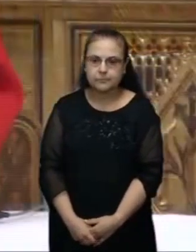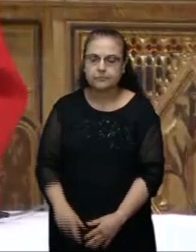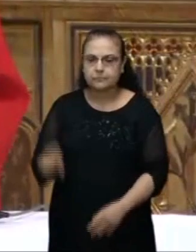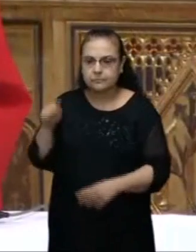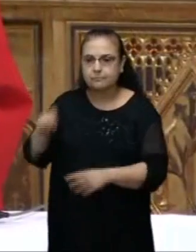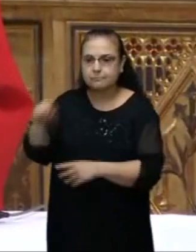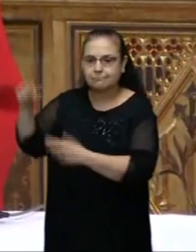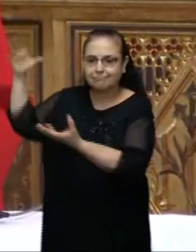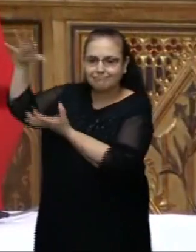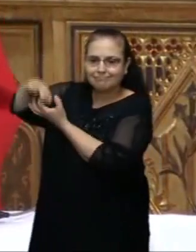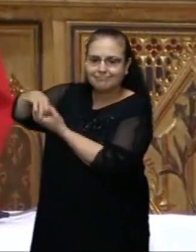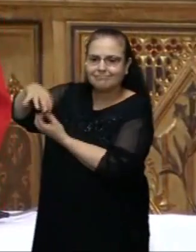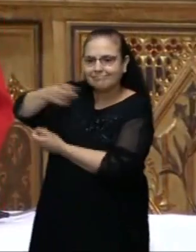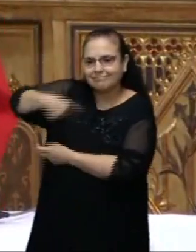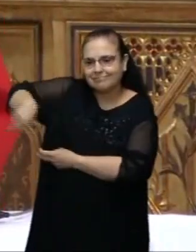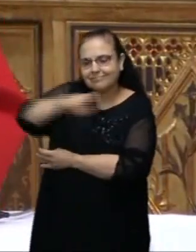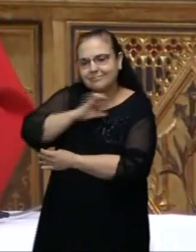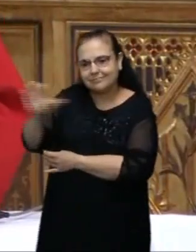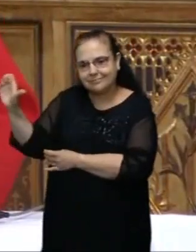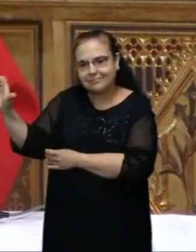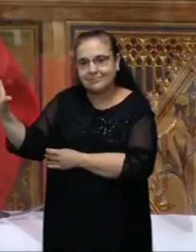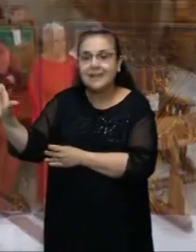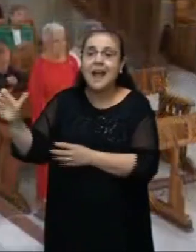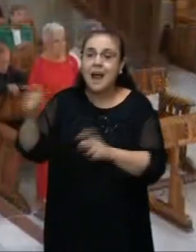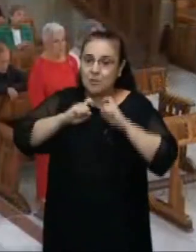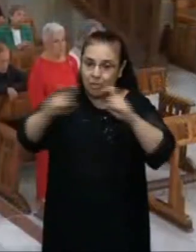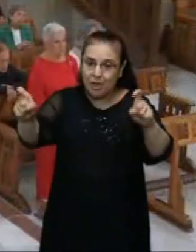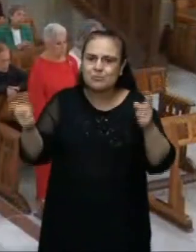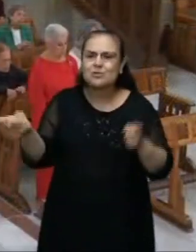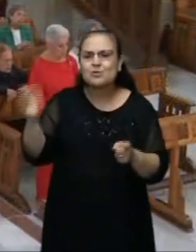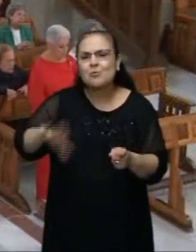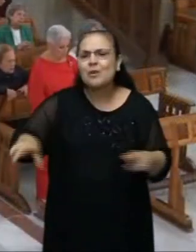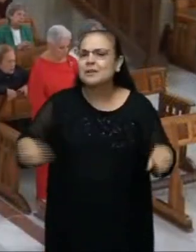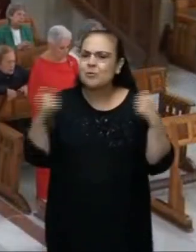Y este es el sacramento de nuestra fe.